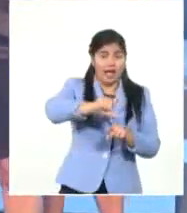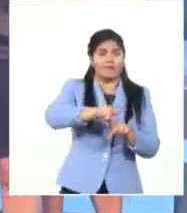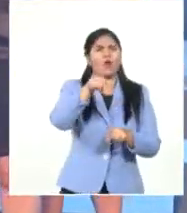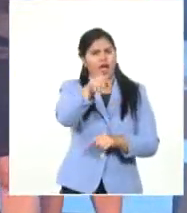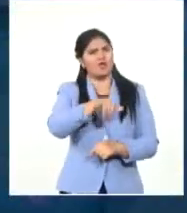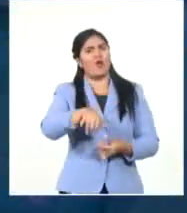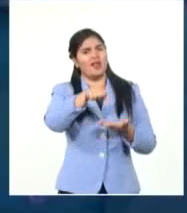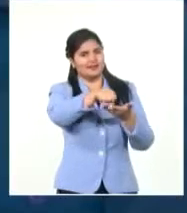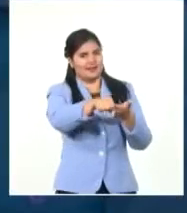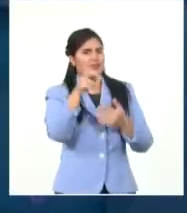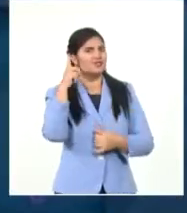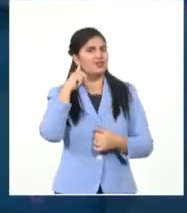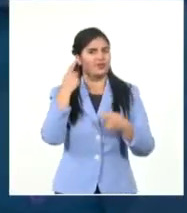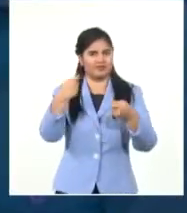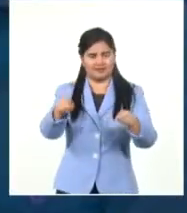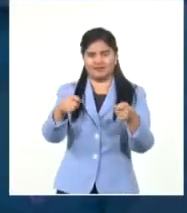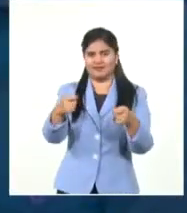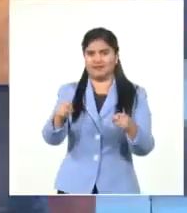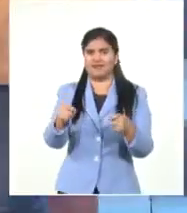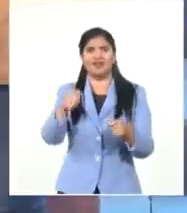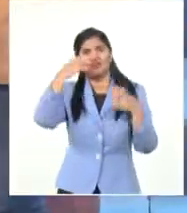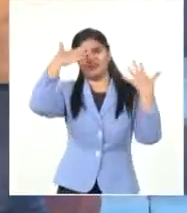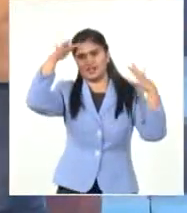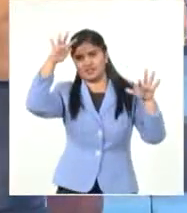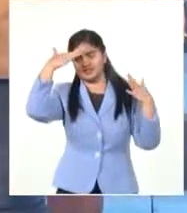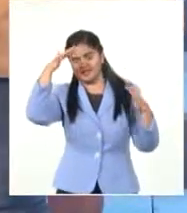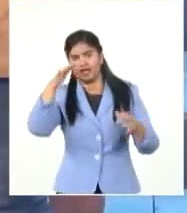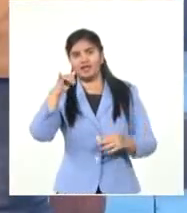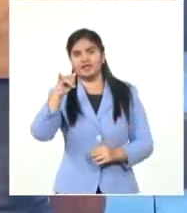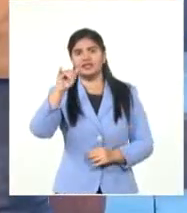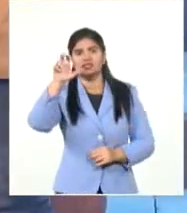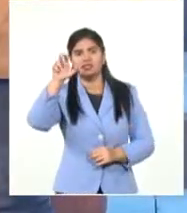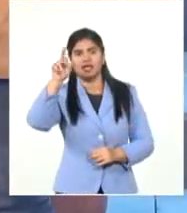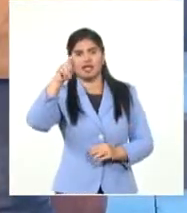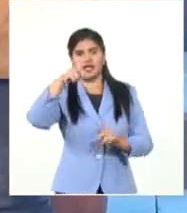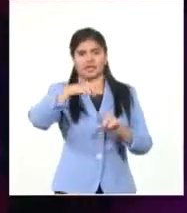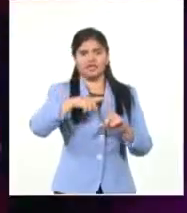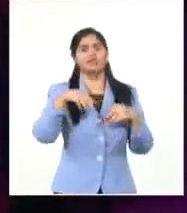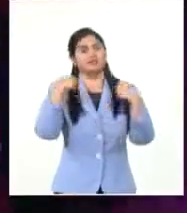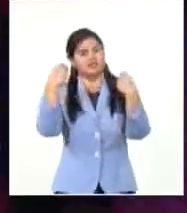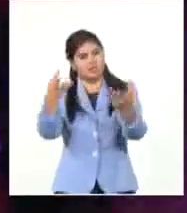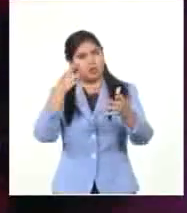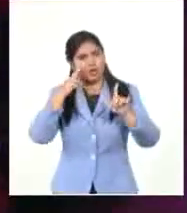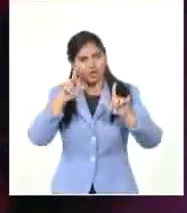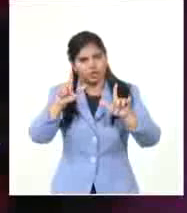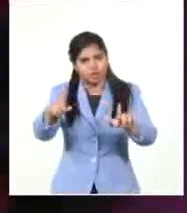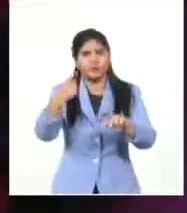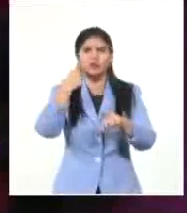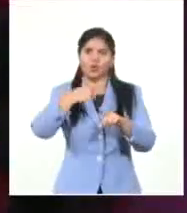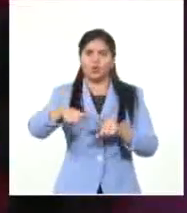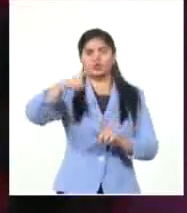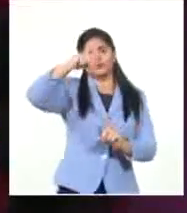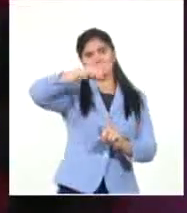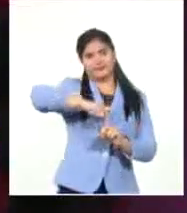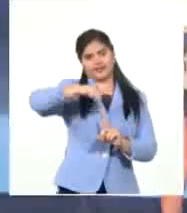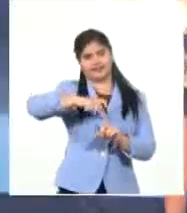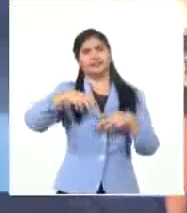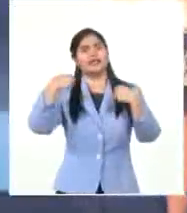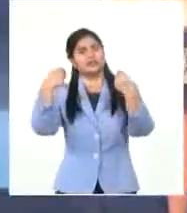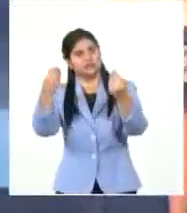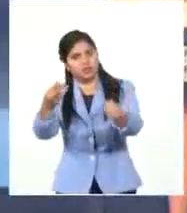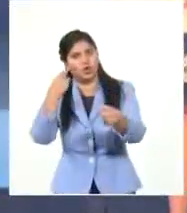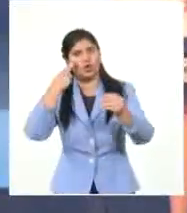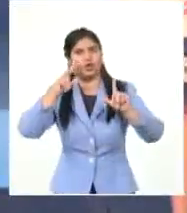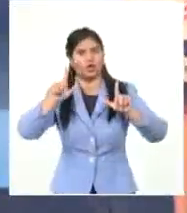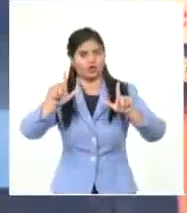de Rebelde de reconocimientos del Instituto Cubano de Radio y Televisión, la Central de Trabajadores de Cuba y el Premio a la Dignidad